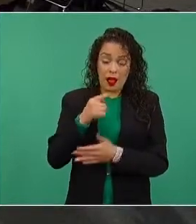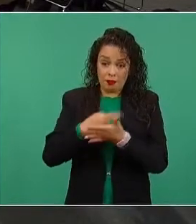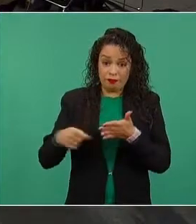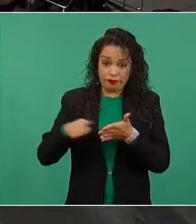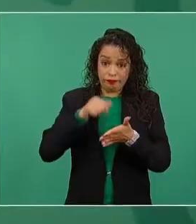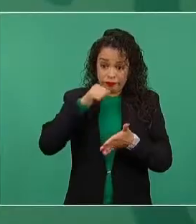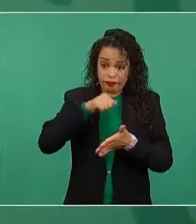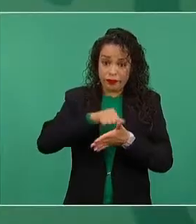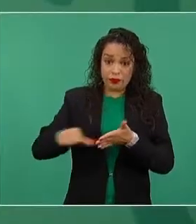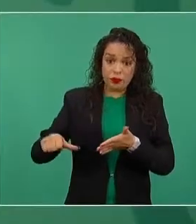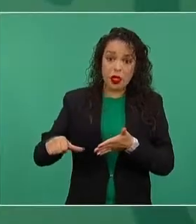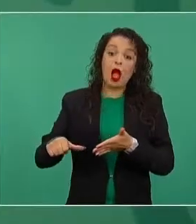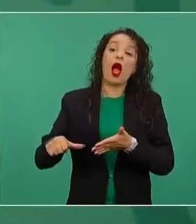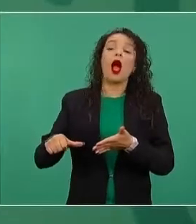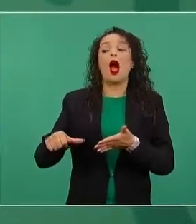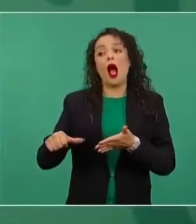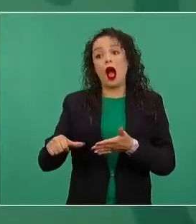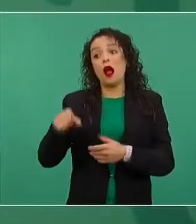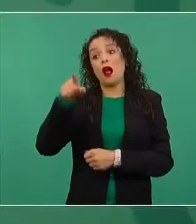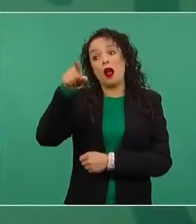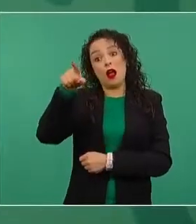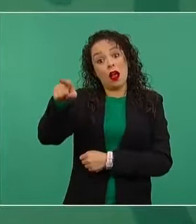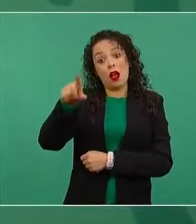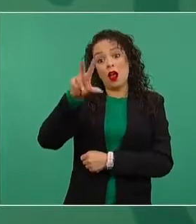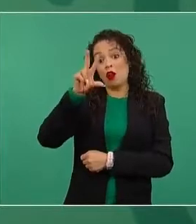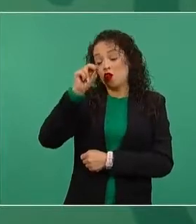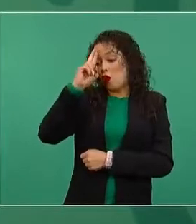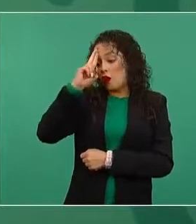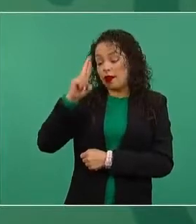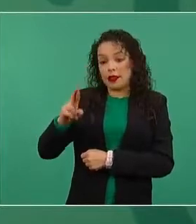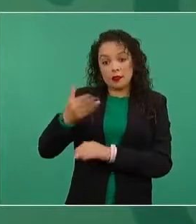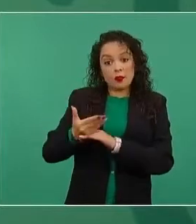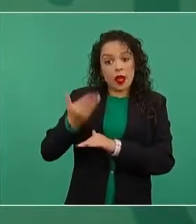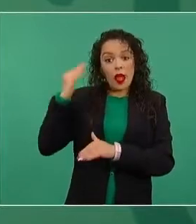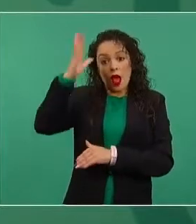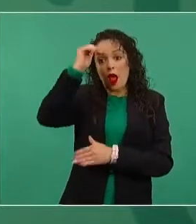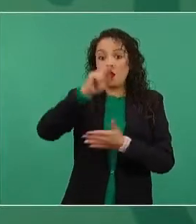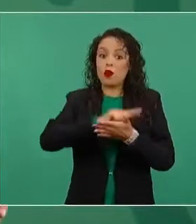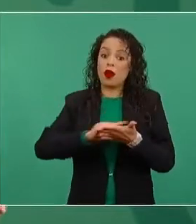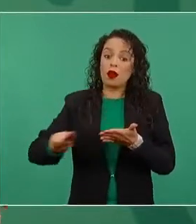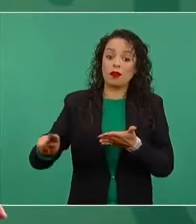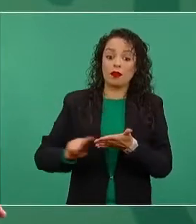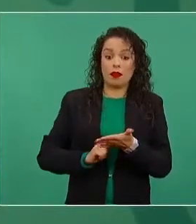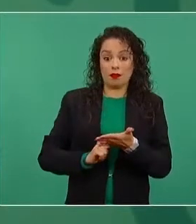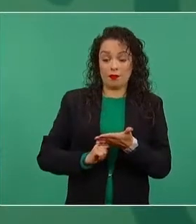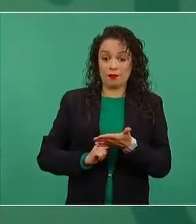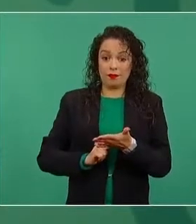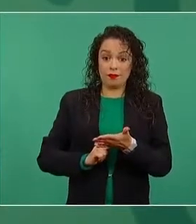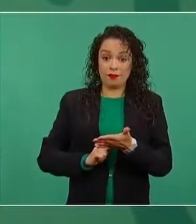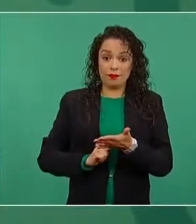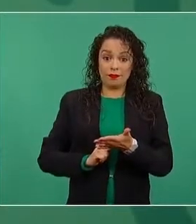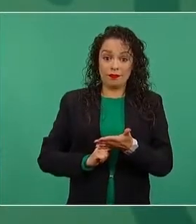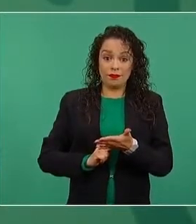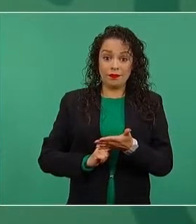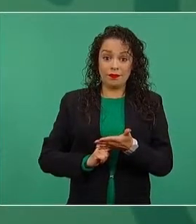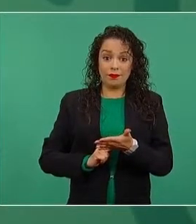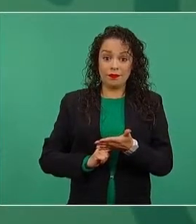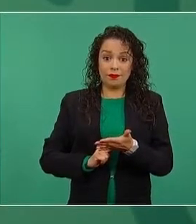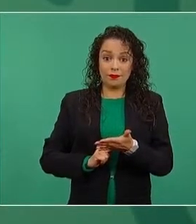no se están respetando los acuerdos, no se respeta el Estado de Derecho.